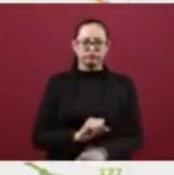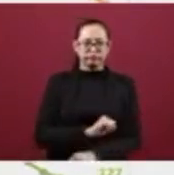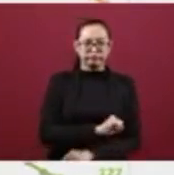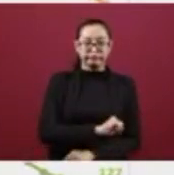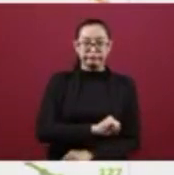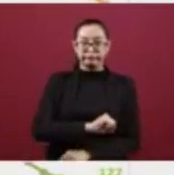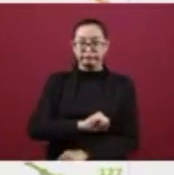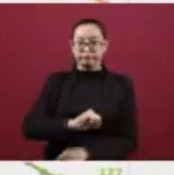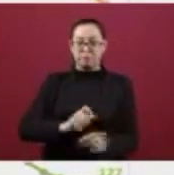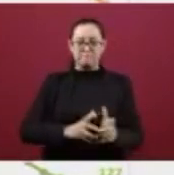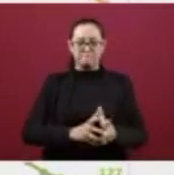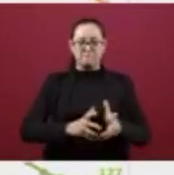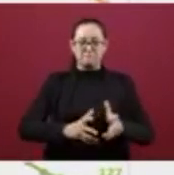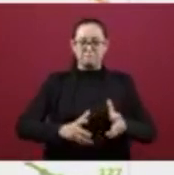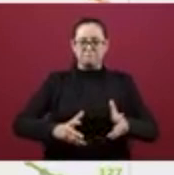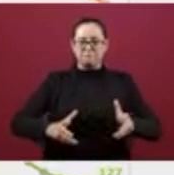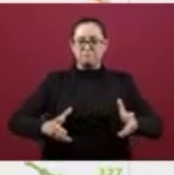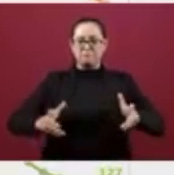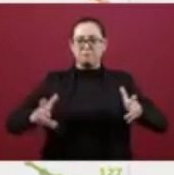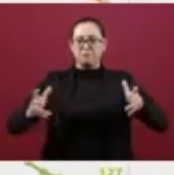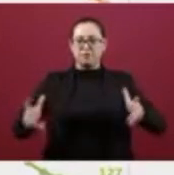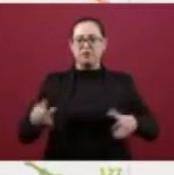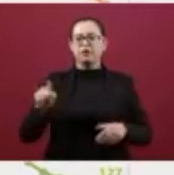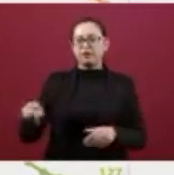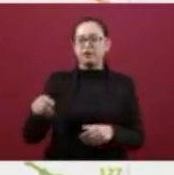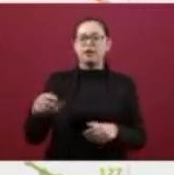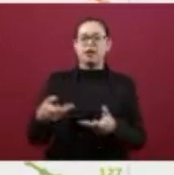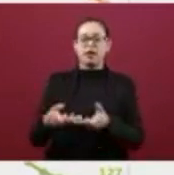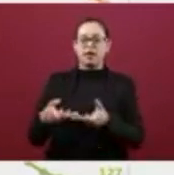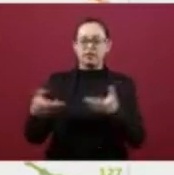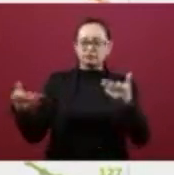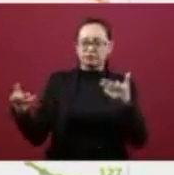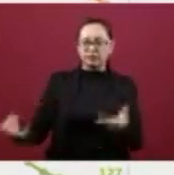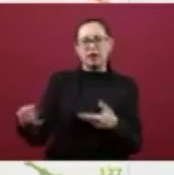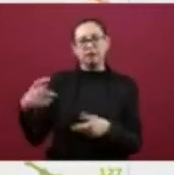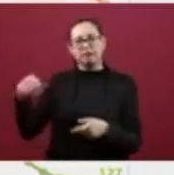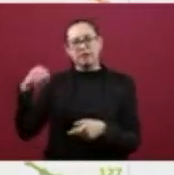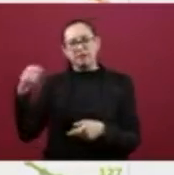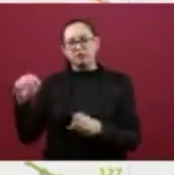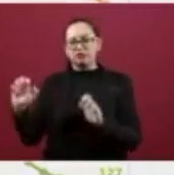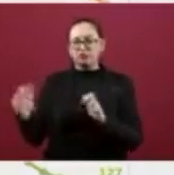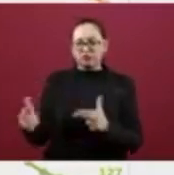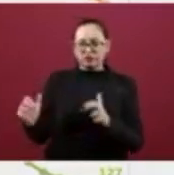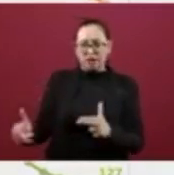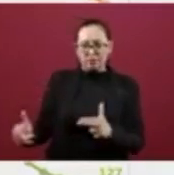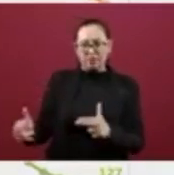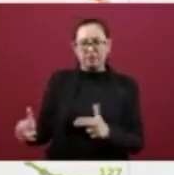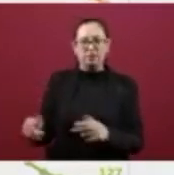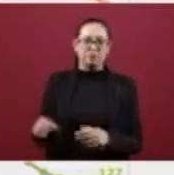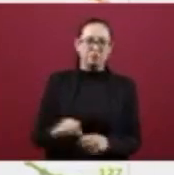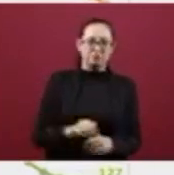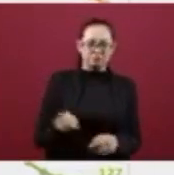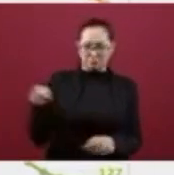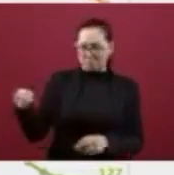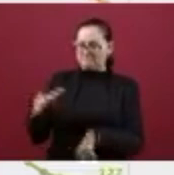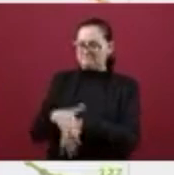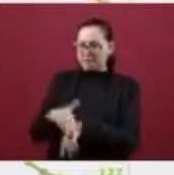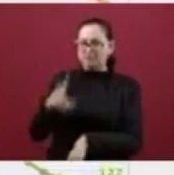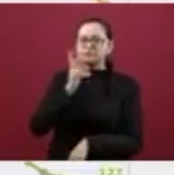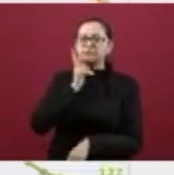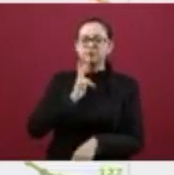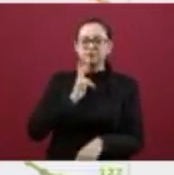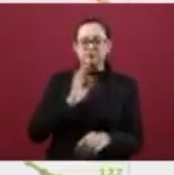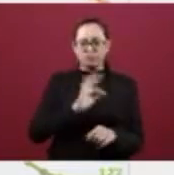producción porque entraron los campos de Tabasco y de Chiapas. Aquí se puede observar.